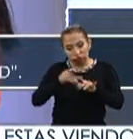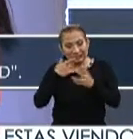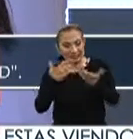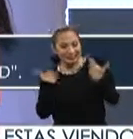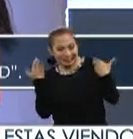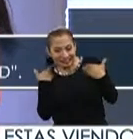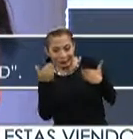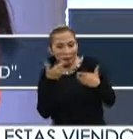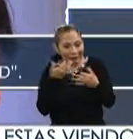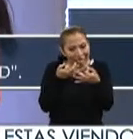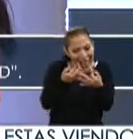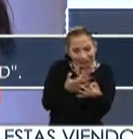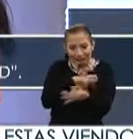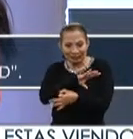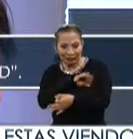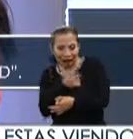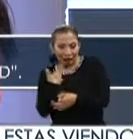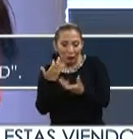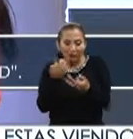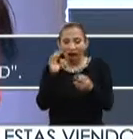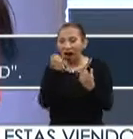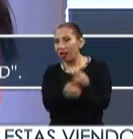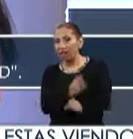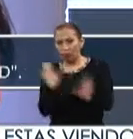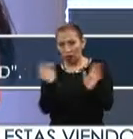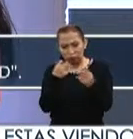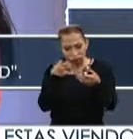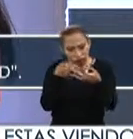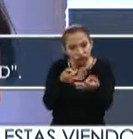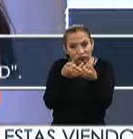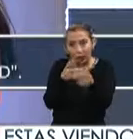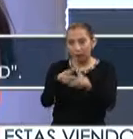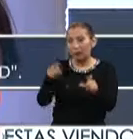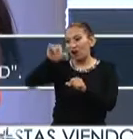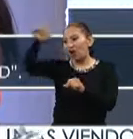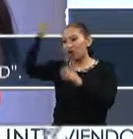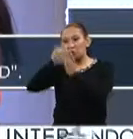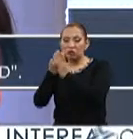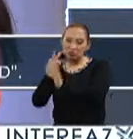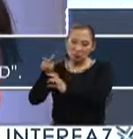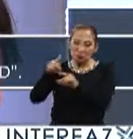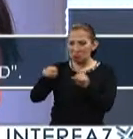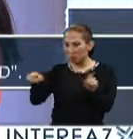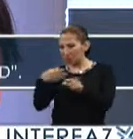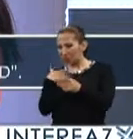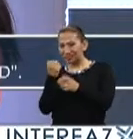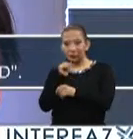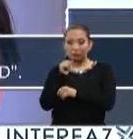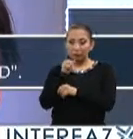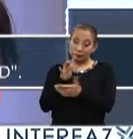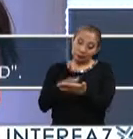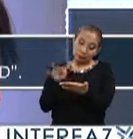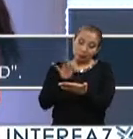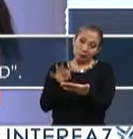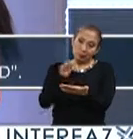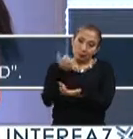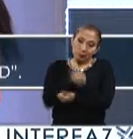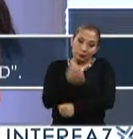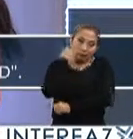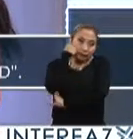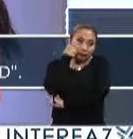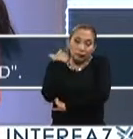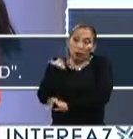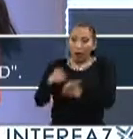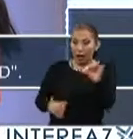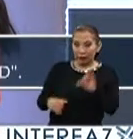amena, divertida, entretenida y distinta a lo que vemos en otros cursos, ¿no? Que suele ser puro texto, ¿no?